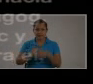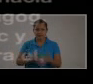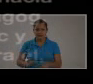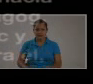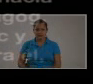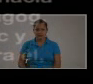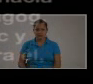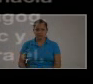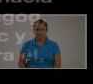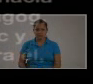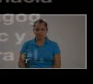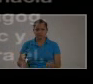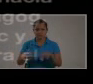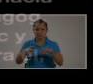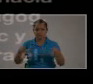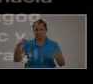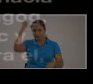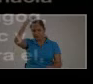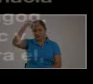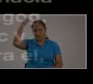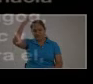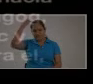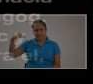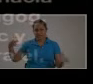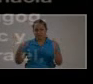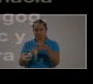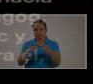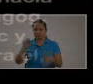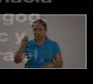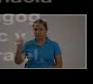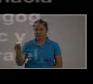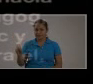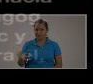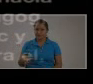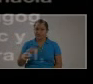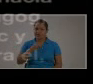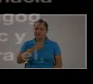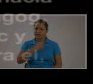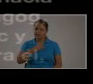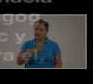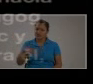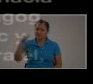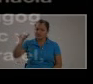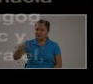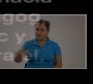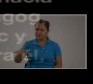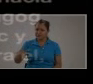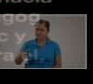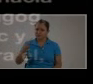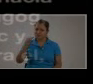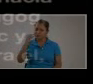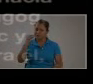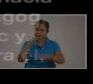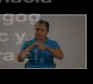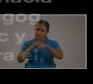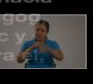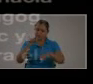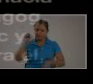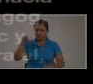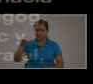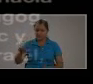profetiza contra él. Entonces, yo quiero detenerme un momentito acá, porque aquí, si me